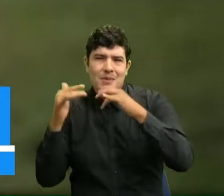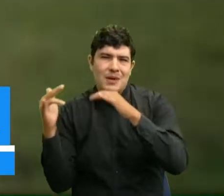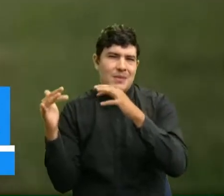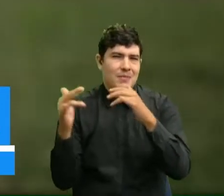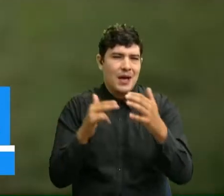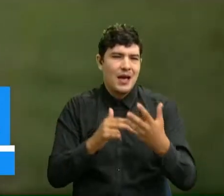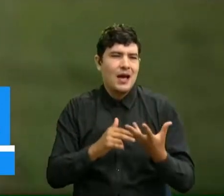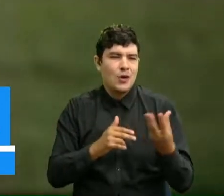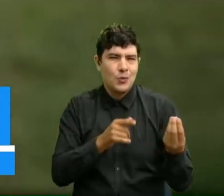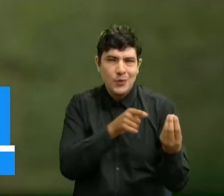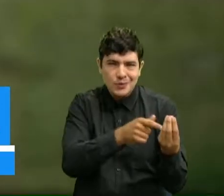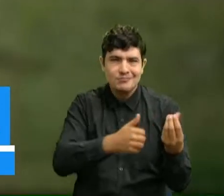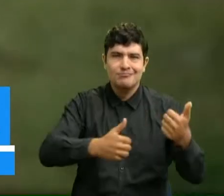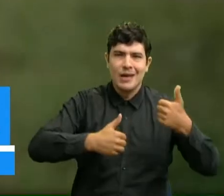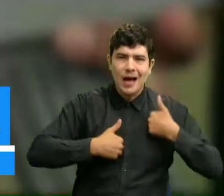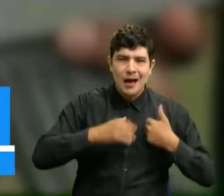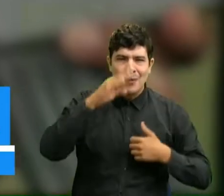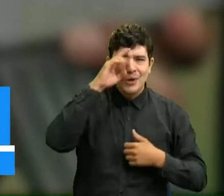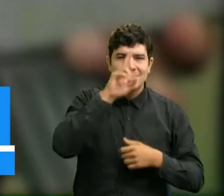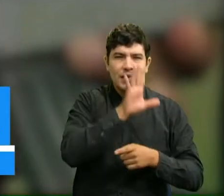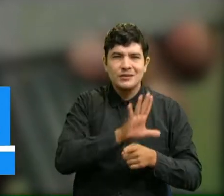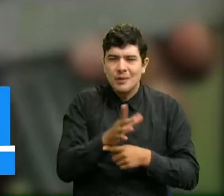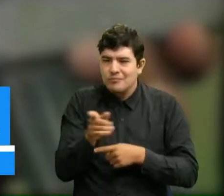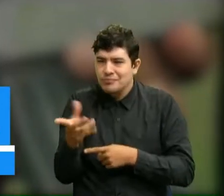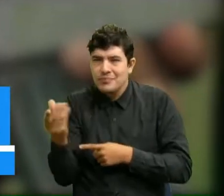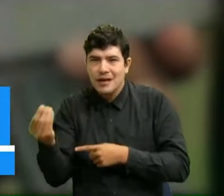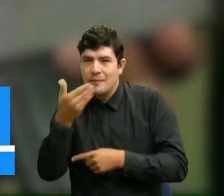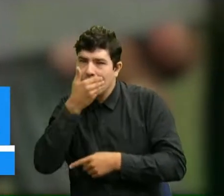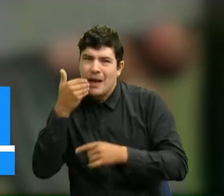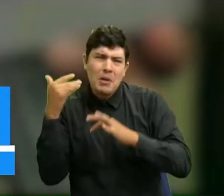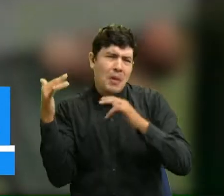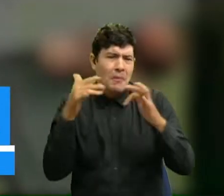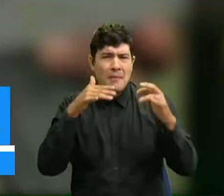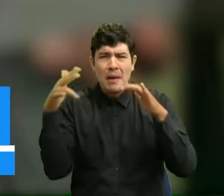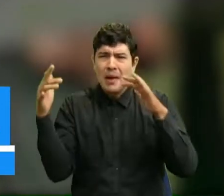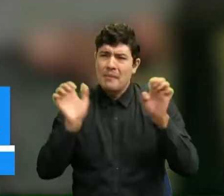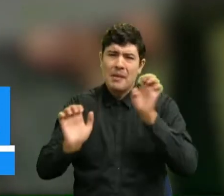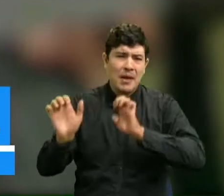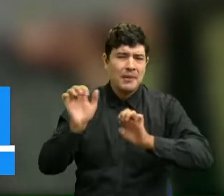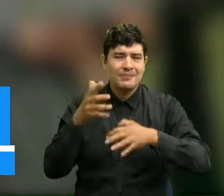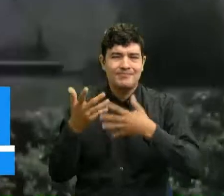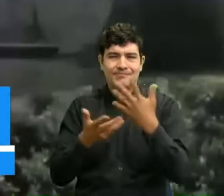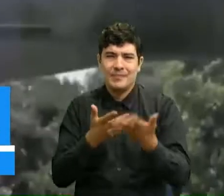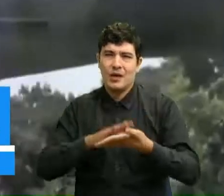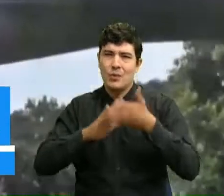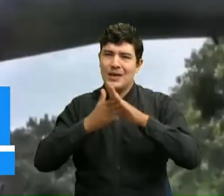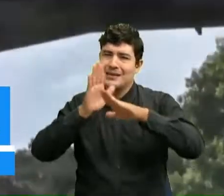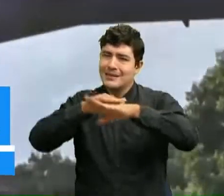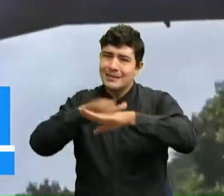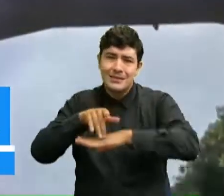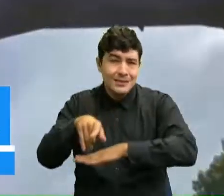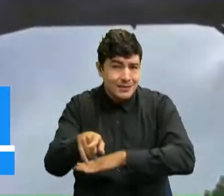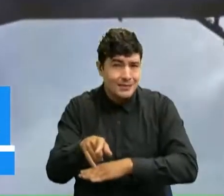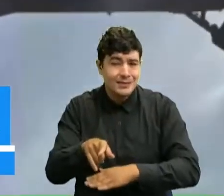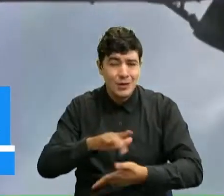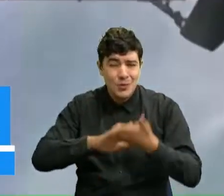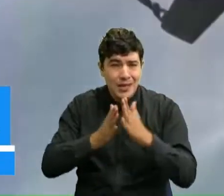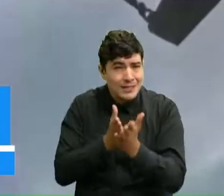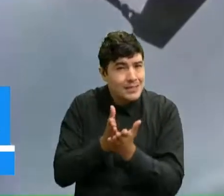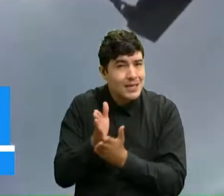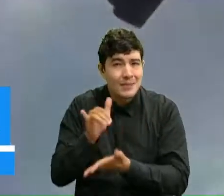fuerza pública. La comunidad llama al cese al fuego para evitar seguir en medio de los combates. Nos encontramos con un panorama